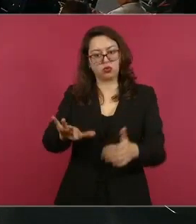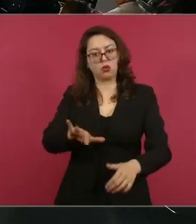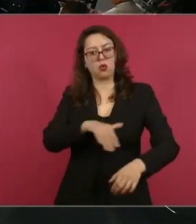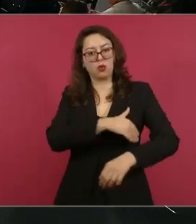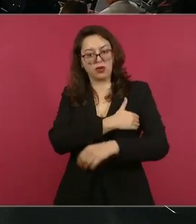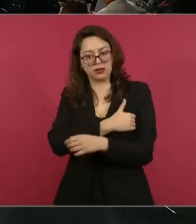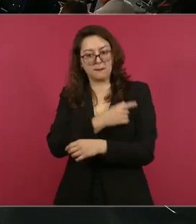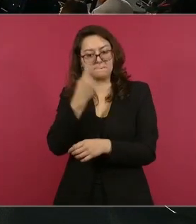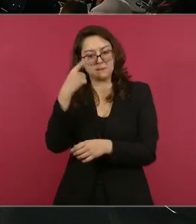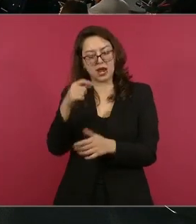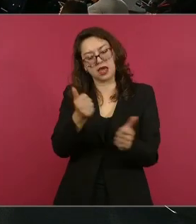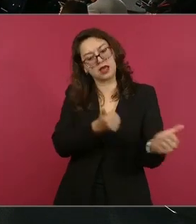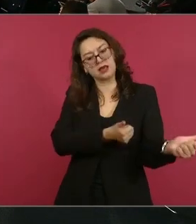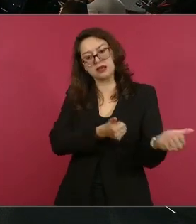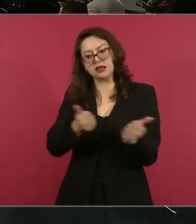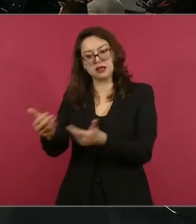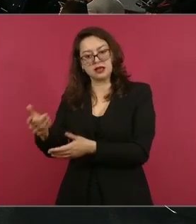en Guerrero.